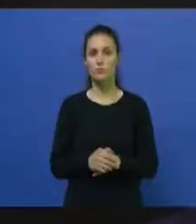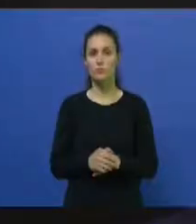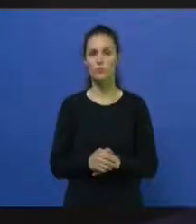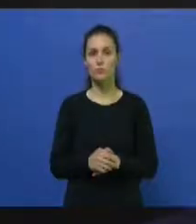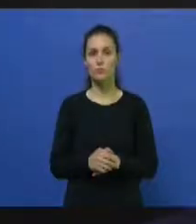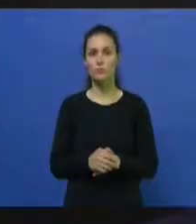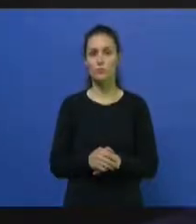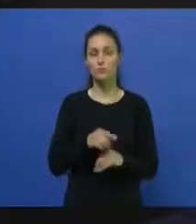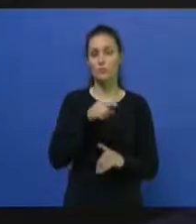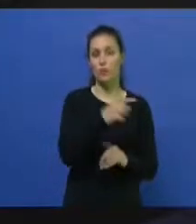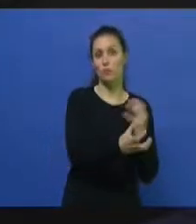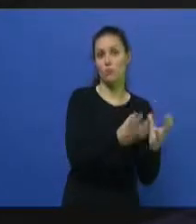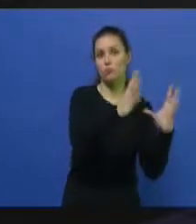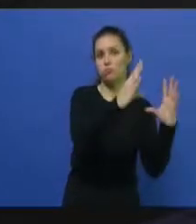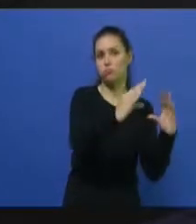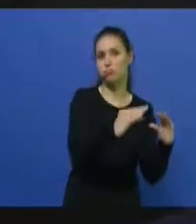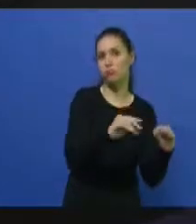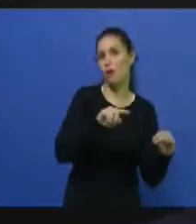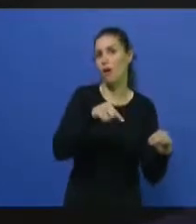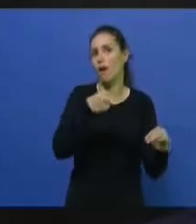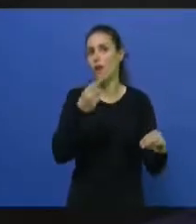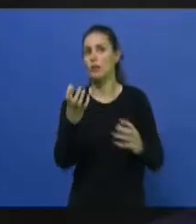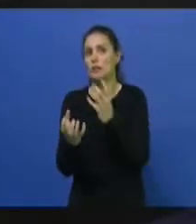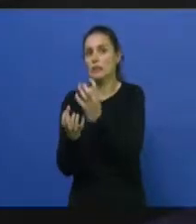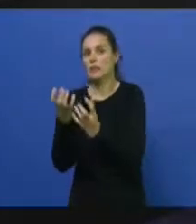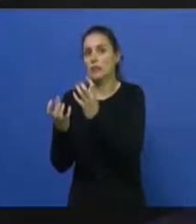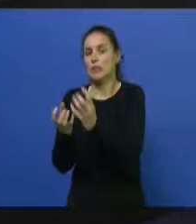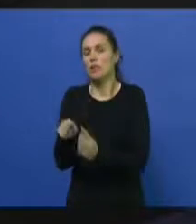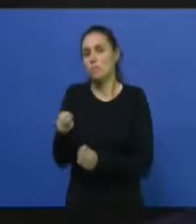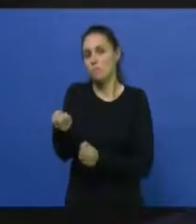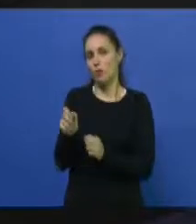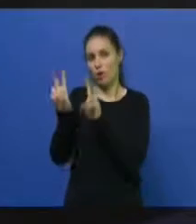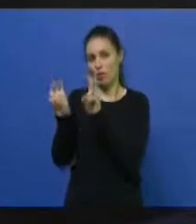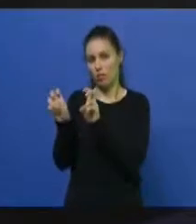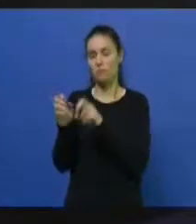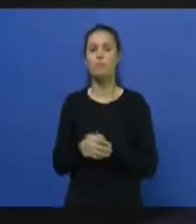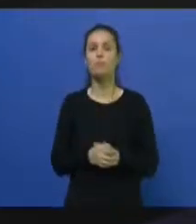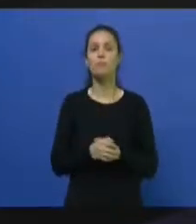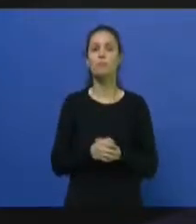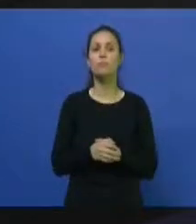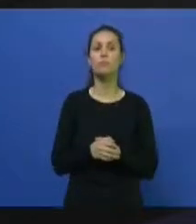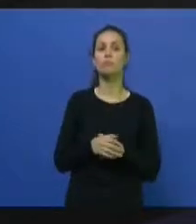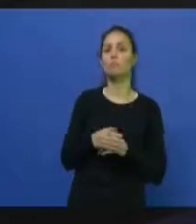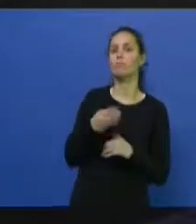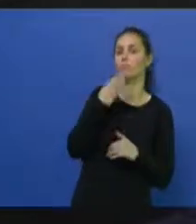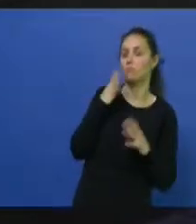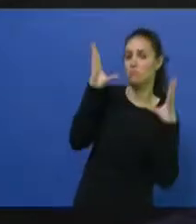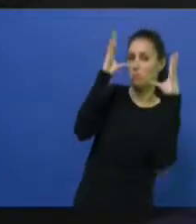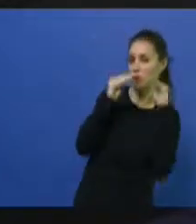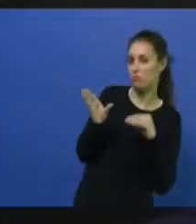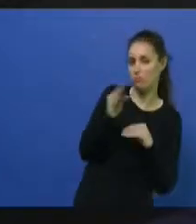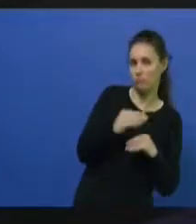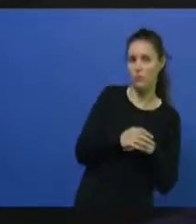Ese fuego se apagó, pero algunos encendidos en política hay, ¿o no, Leonardo Figuró? Sí, buenas noches para todos. ¿Cómo andas? ¿Estás bien? Bien. Mira lo que